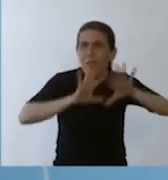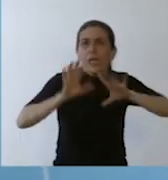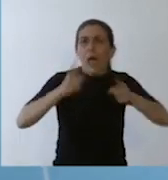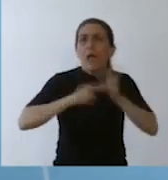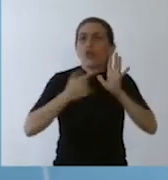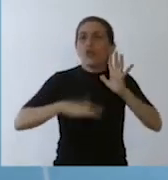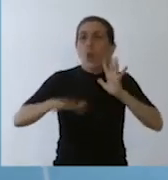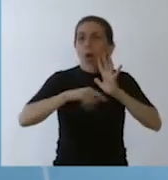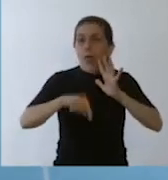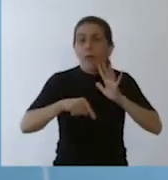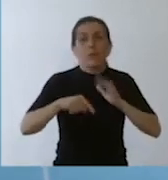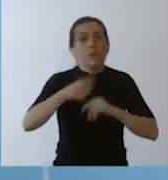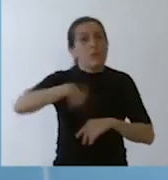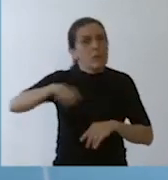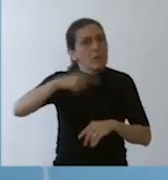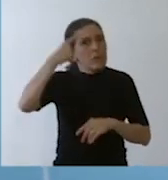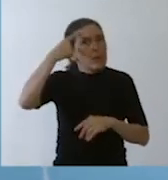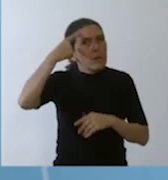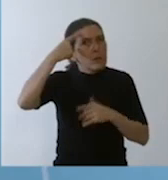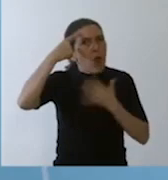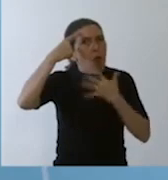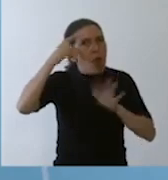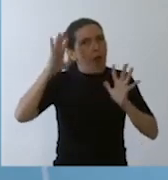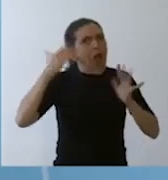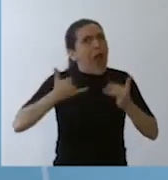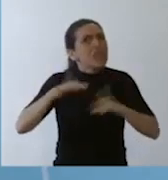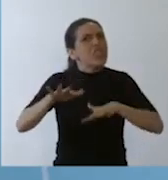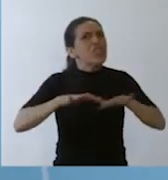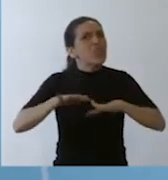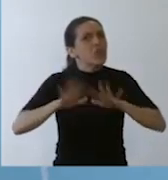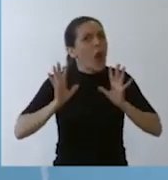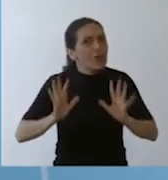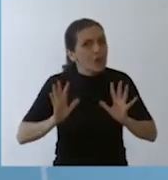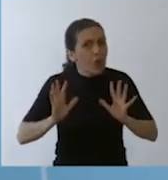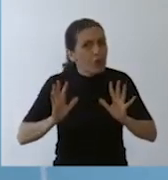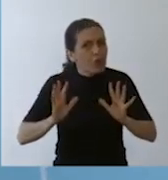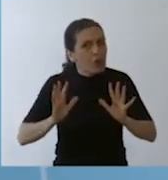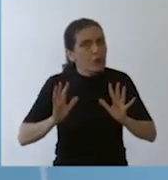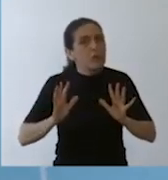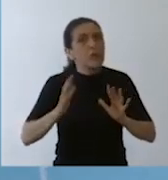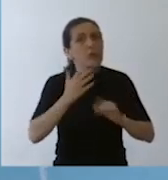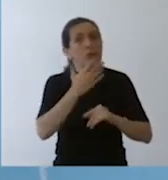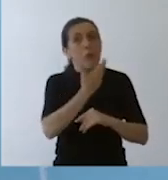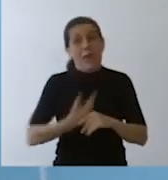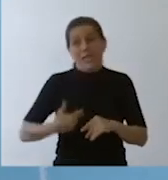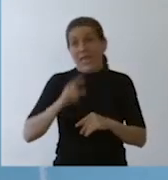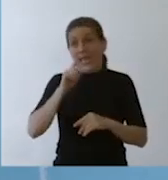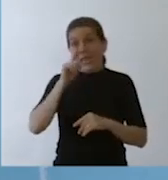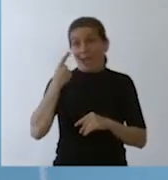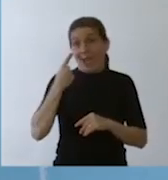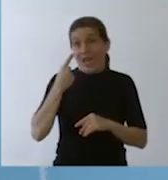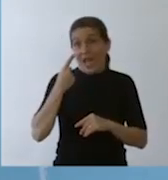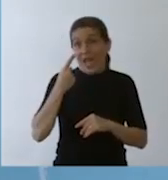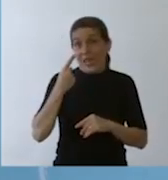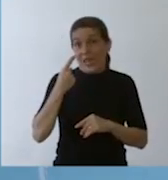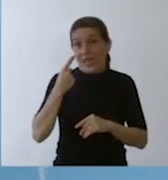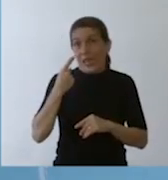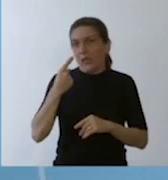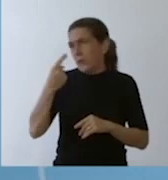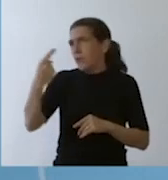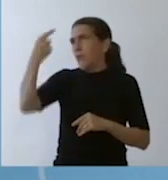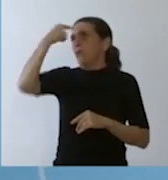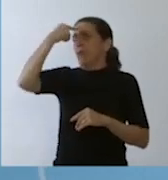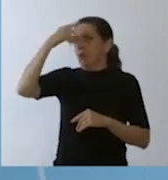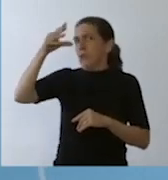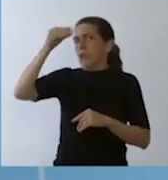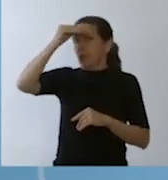Aires. Nosotros entendemos que hay obviamente una situación que el presidente Fernández se ha puesto a la cabeza, que está